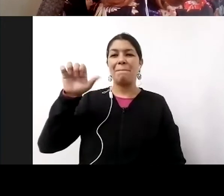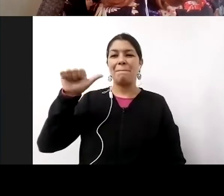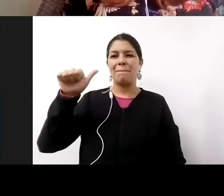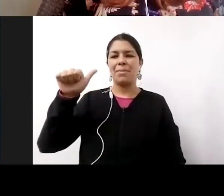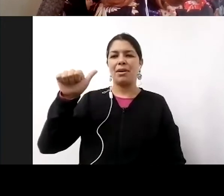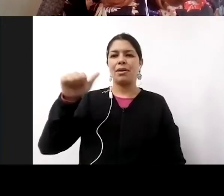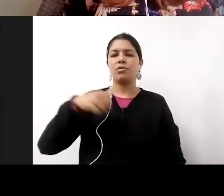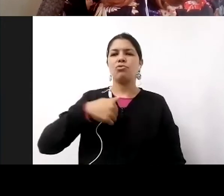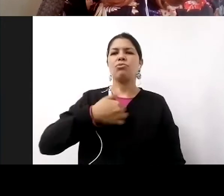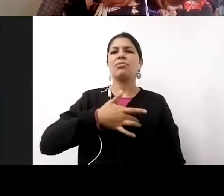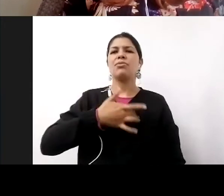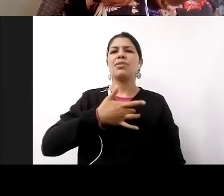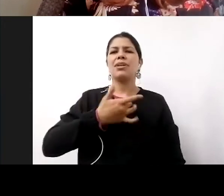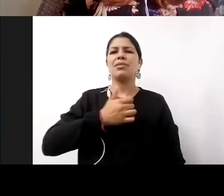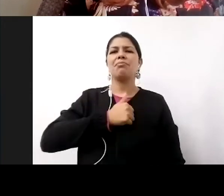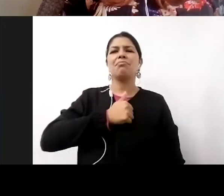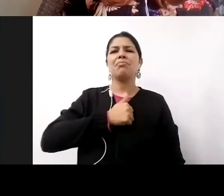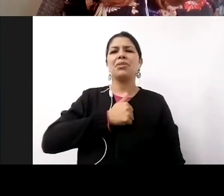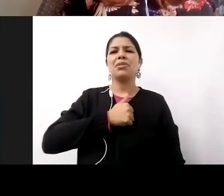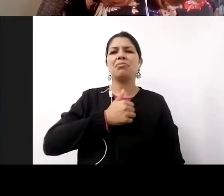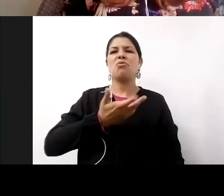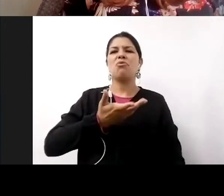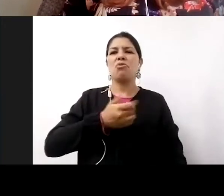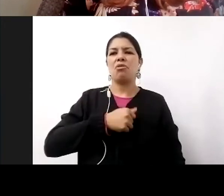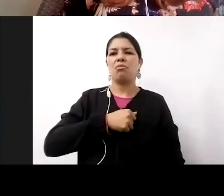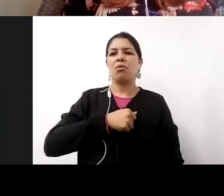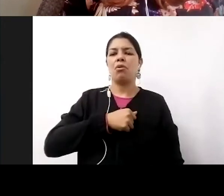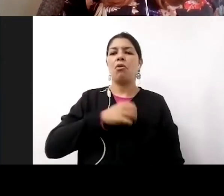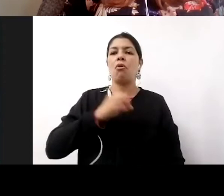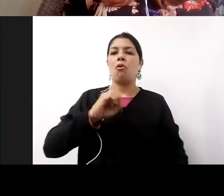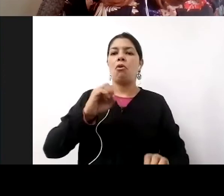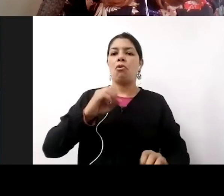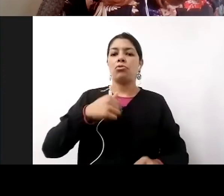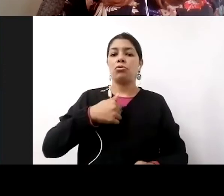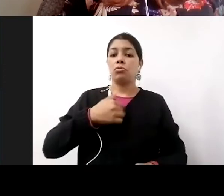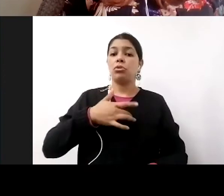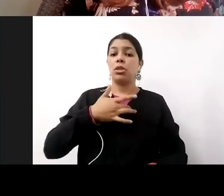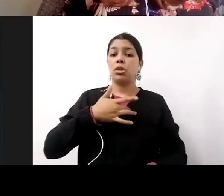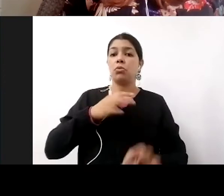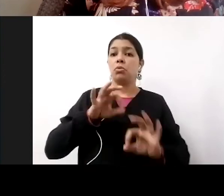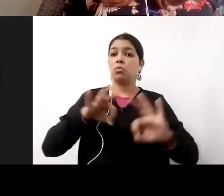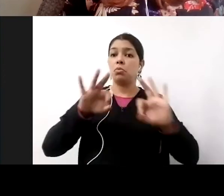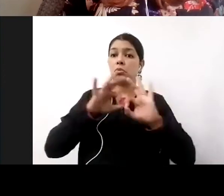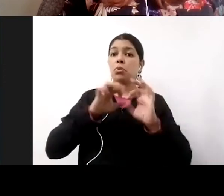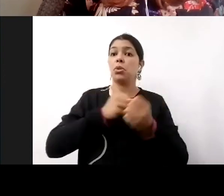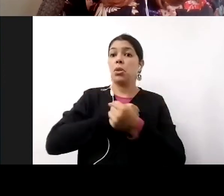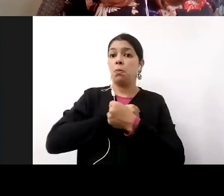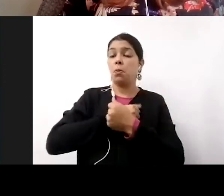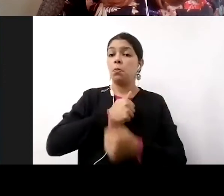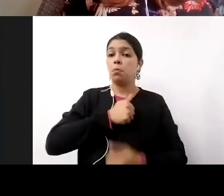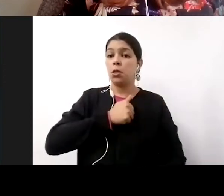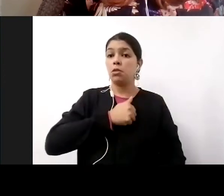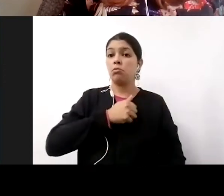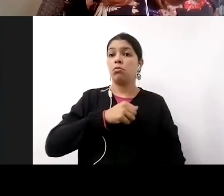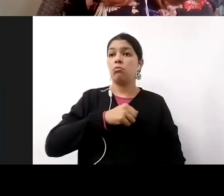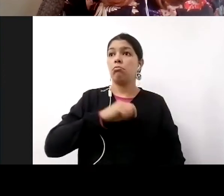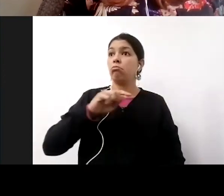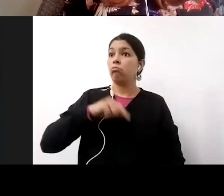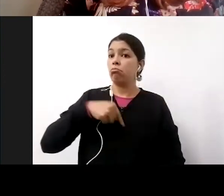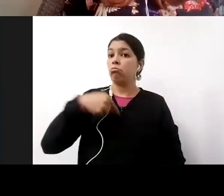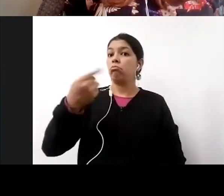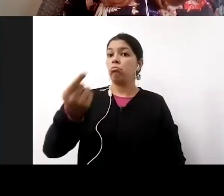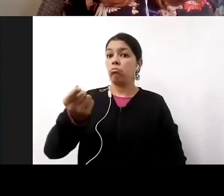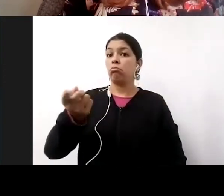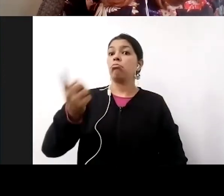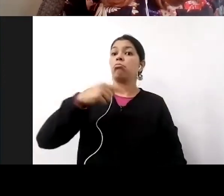una necesidad de aprecio que tenemos por parte de nosotros y por el resto. Es uno de los más importantes,